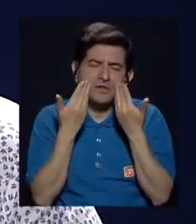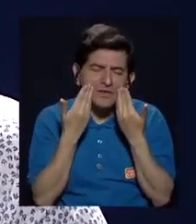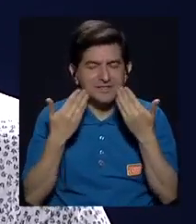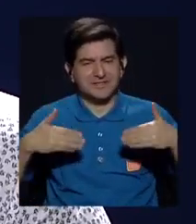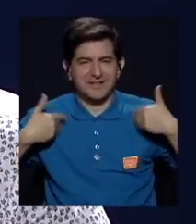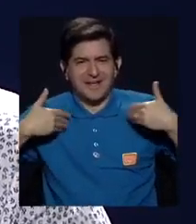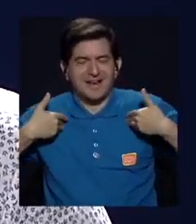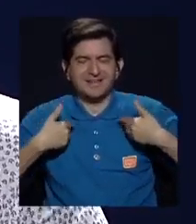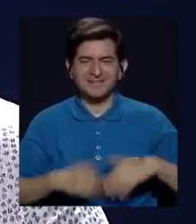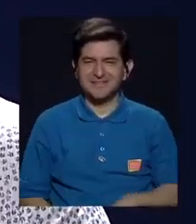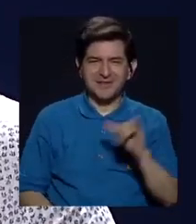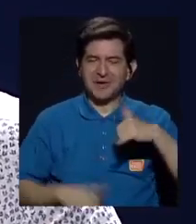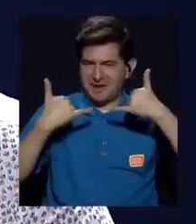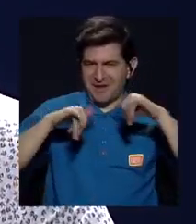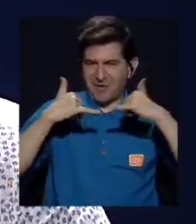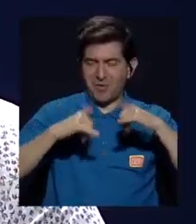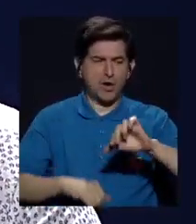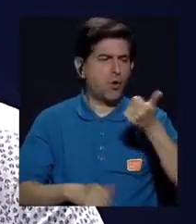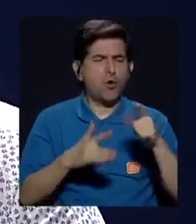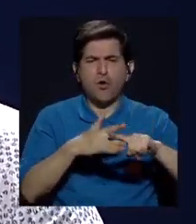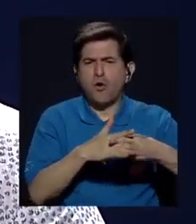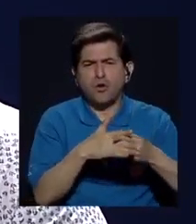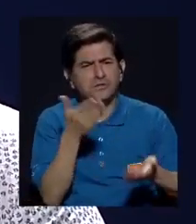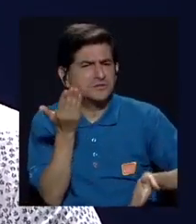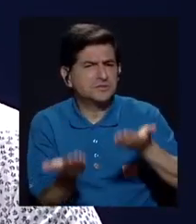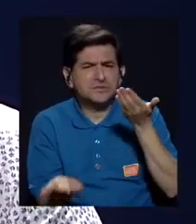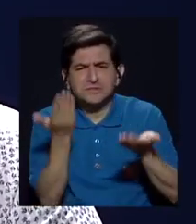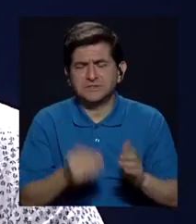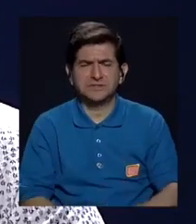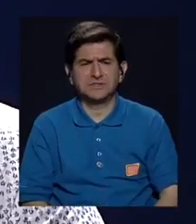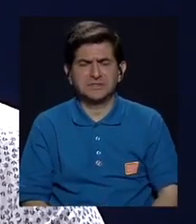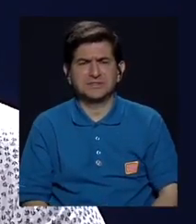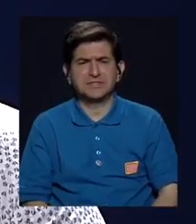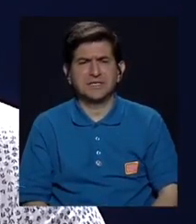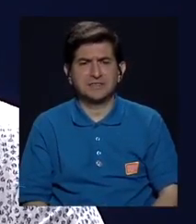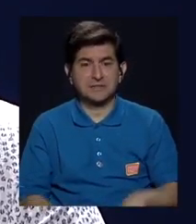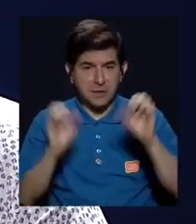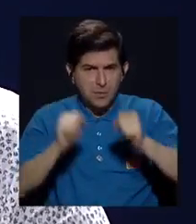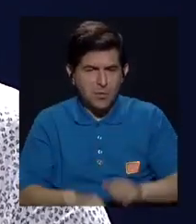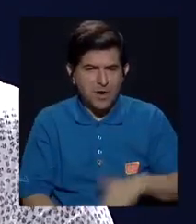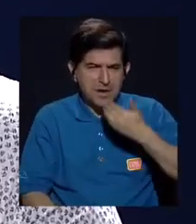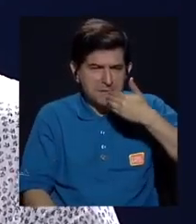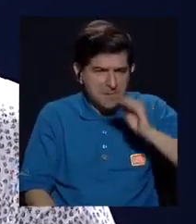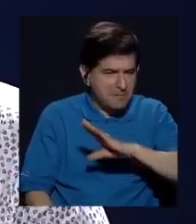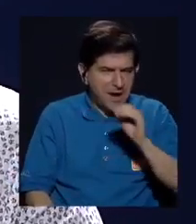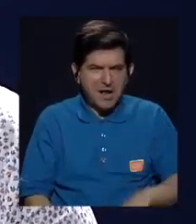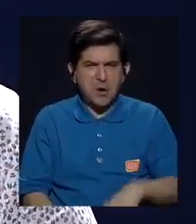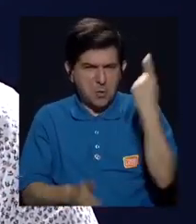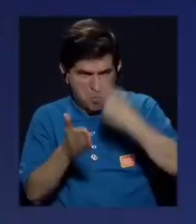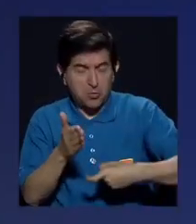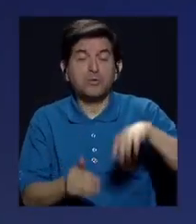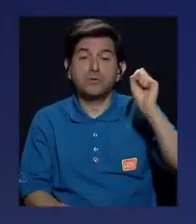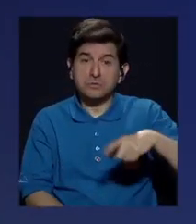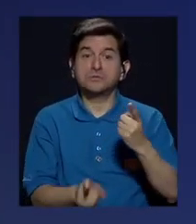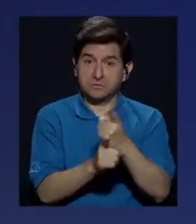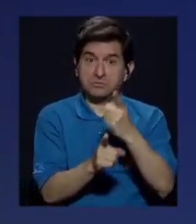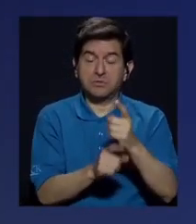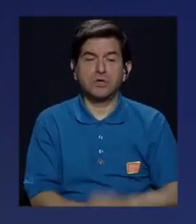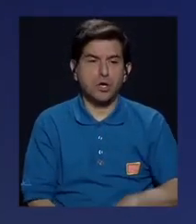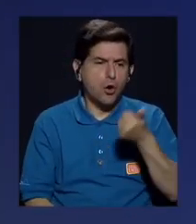alegre, juguetón. Hay algunos otros instrumentos en la puede orquesta. Puede ser malvado e ingrato también. También, exactamente. Hay